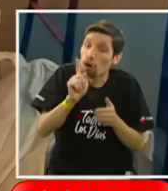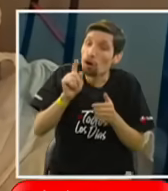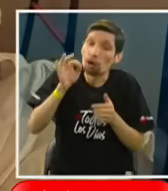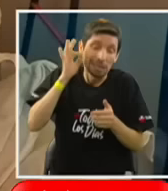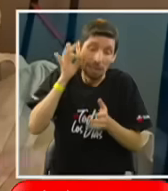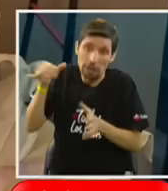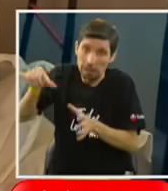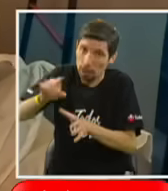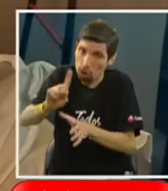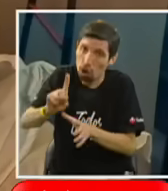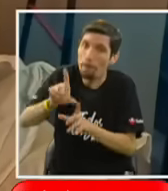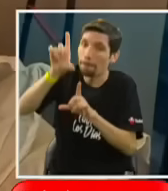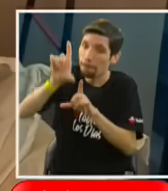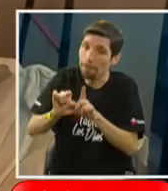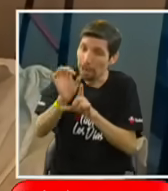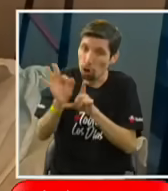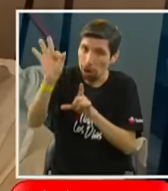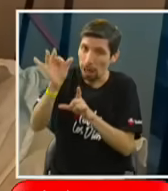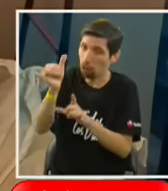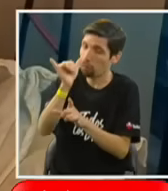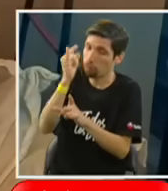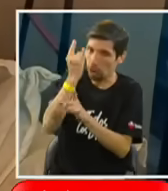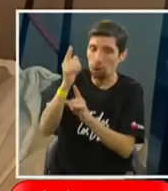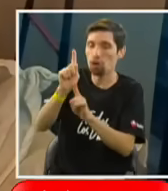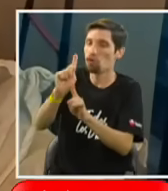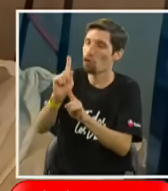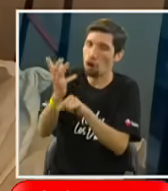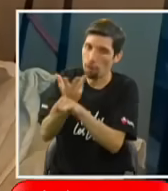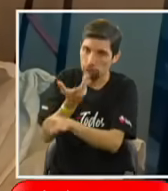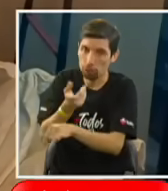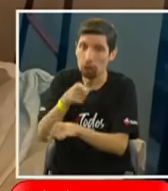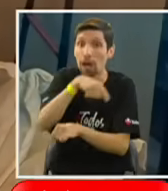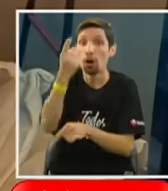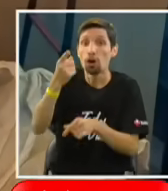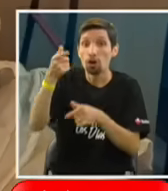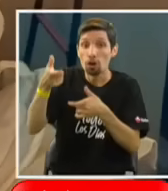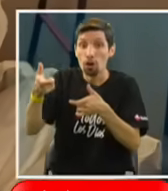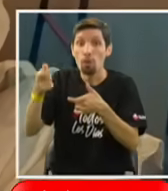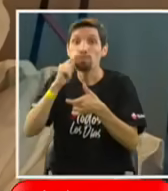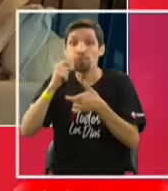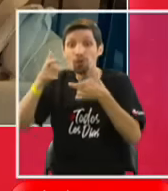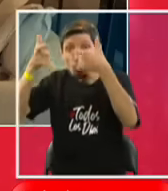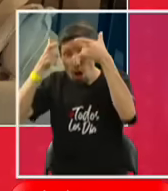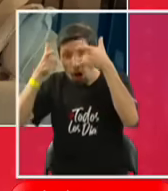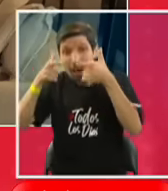cerveza, porque tiene menos grado alcohólico y no funciona. Y si es Corona, peor.